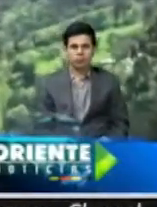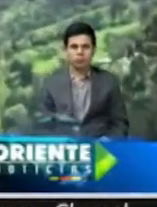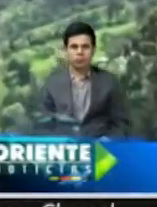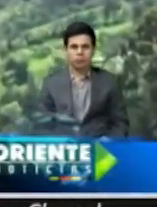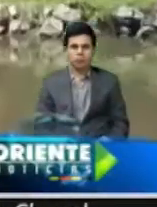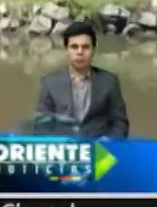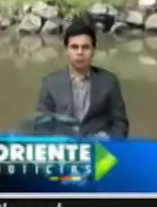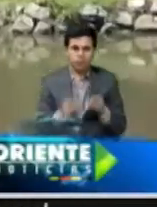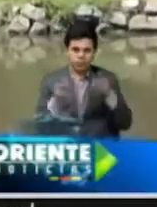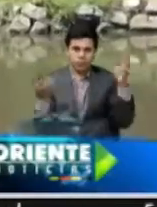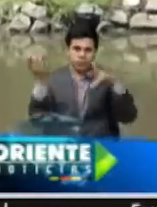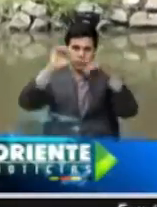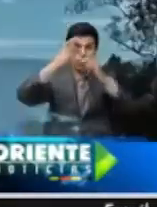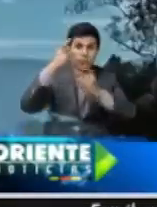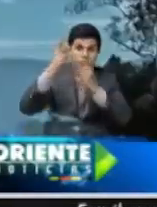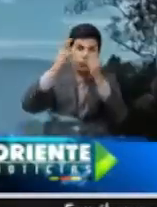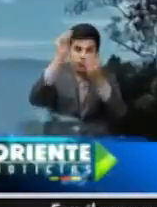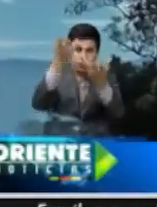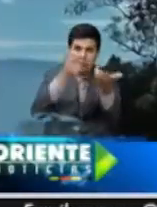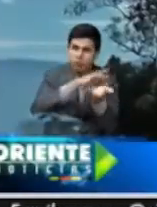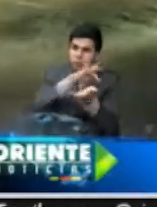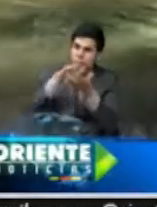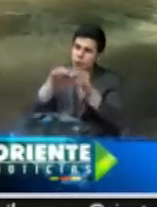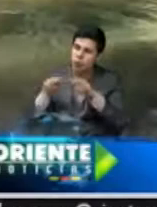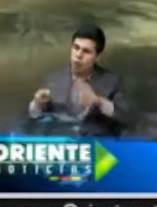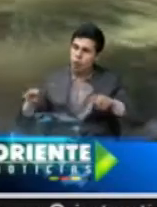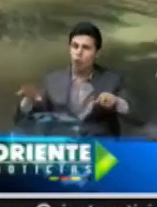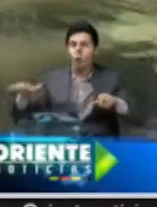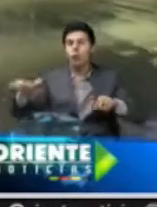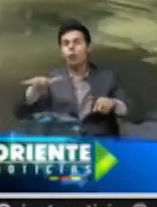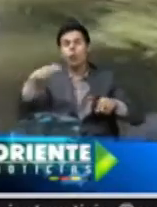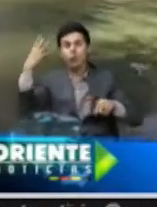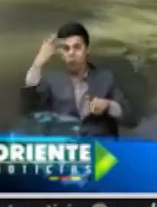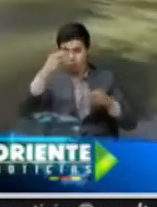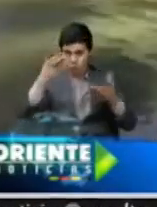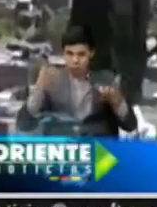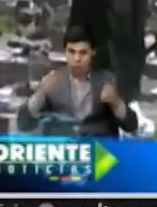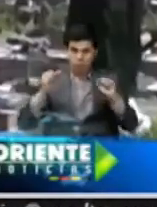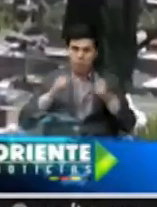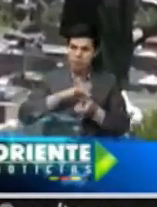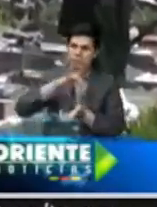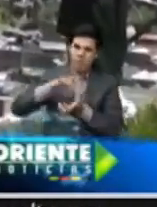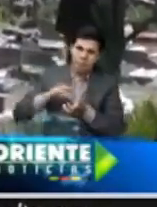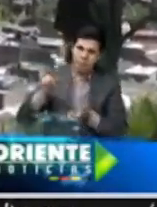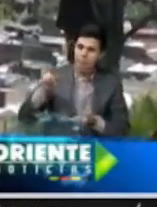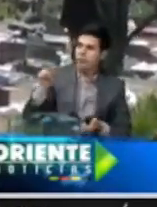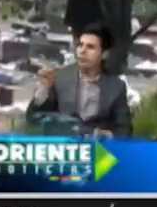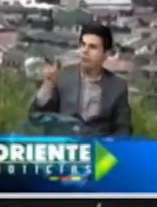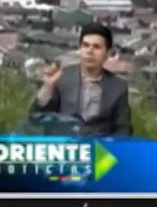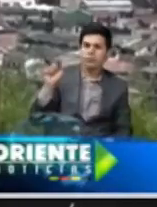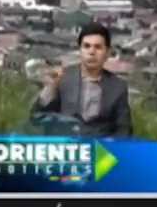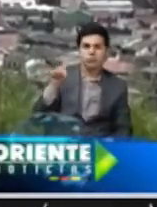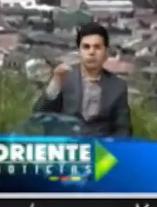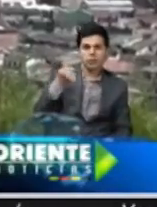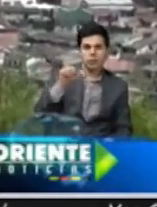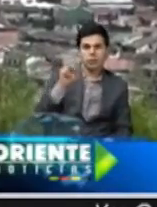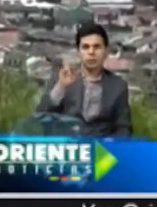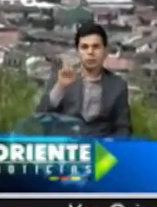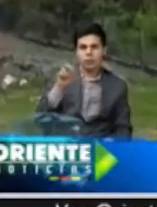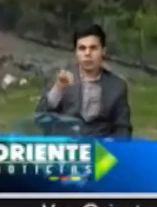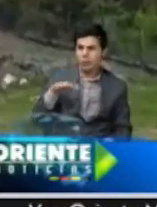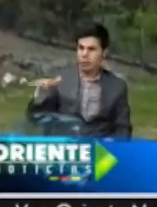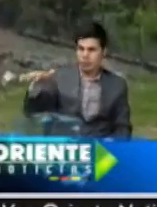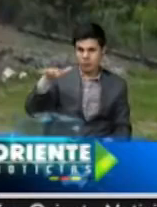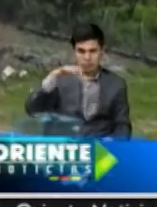los visitantes que deseen obtener la mejor panorámica de la ciudad, los sitios indicados son el Mirador de San Martín en la popular Loma del